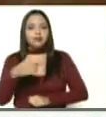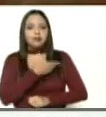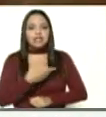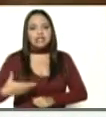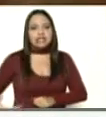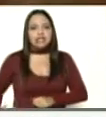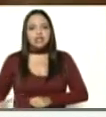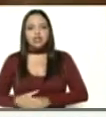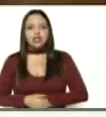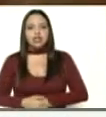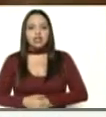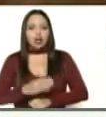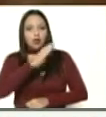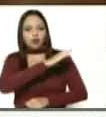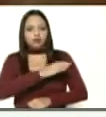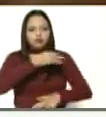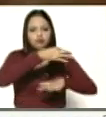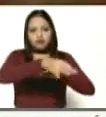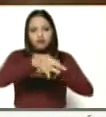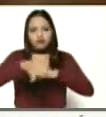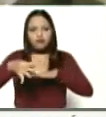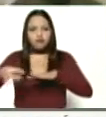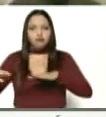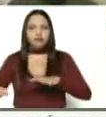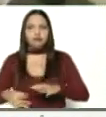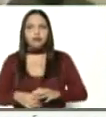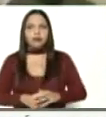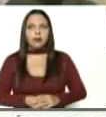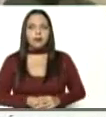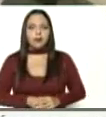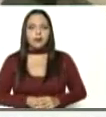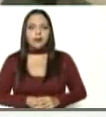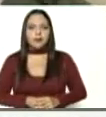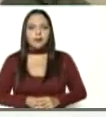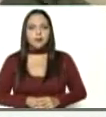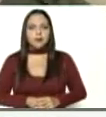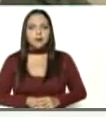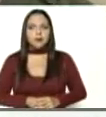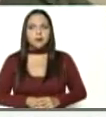Consejo Municipal, Beatriz Rodríguez, a quien además